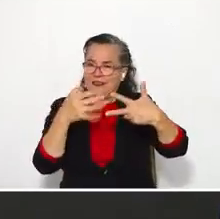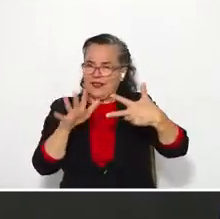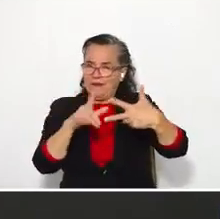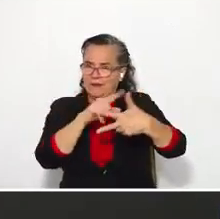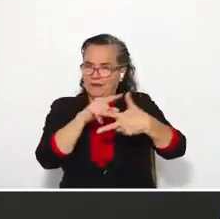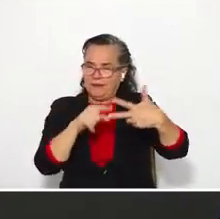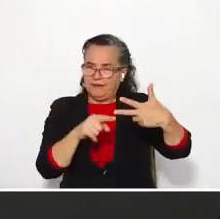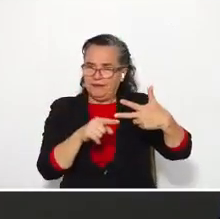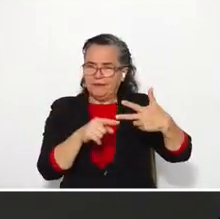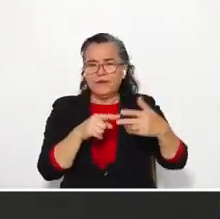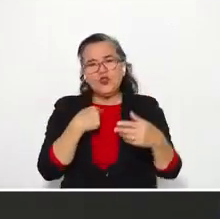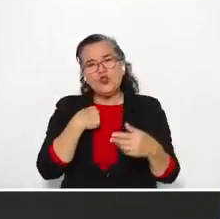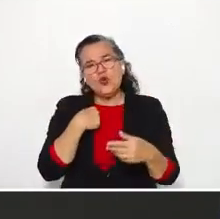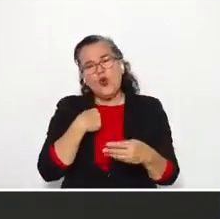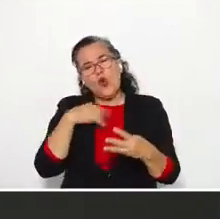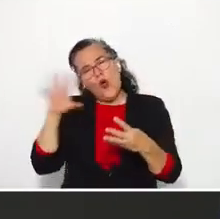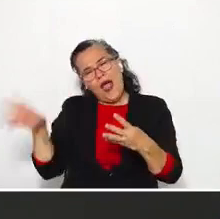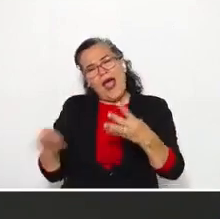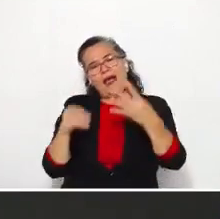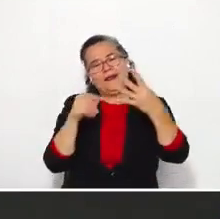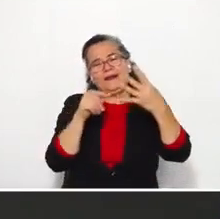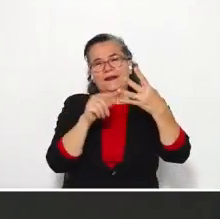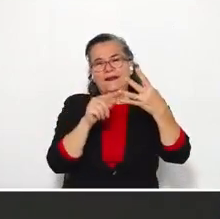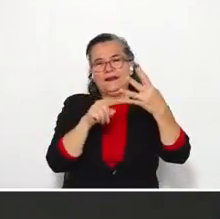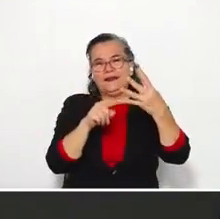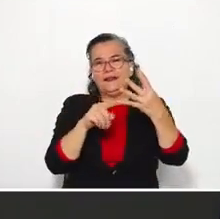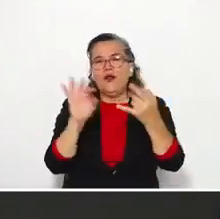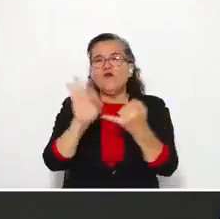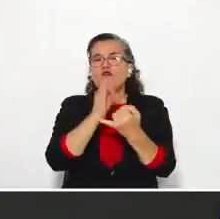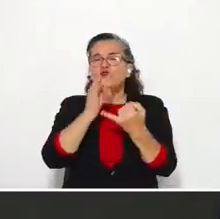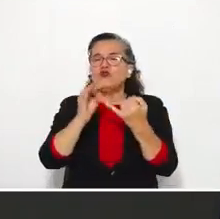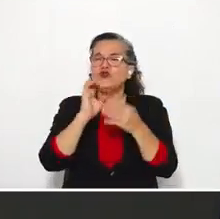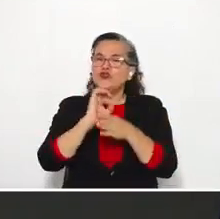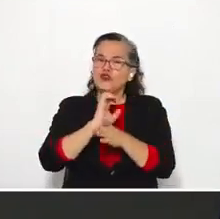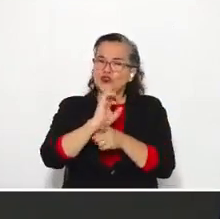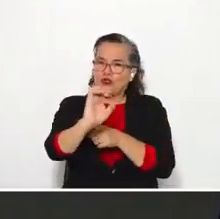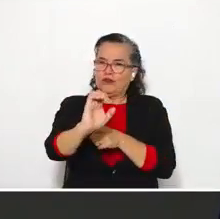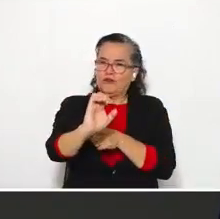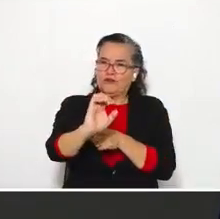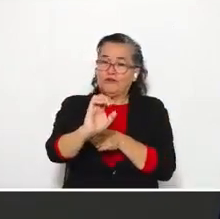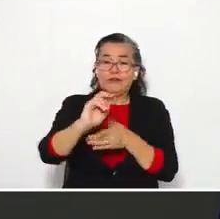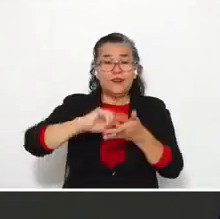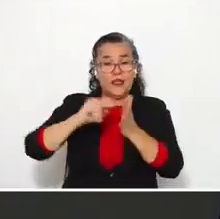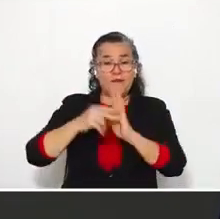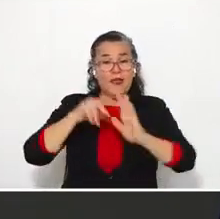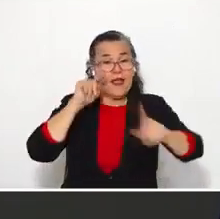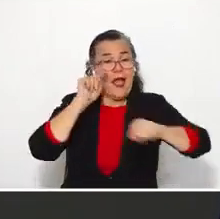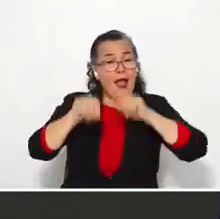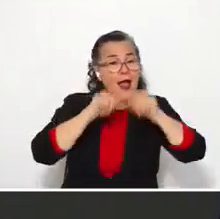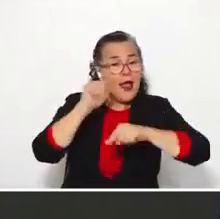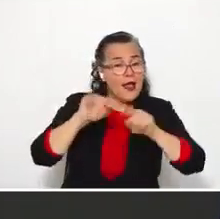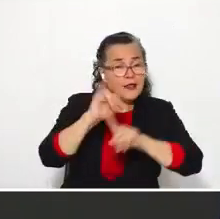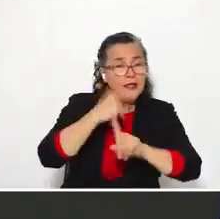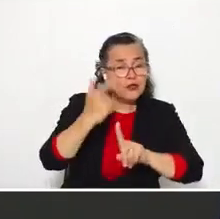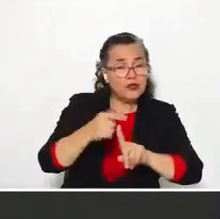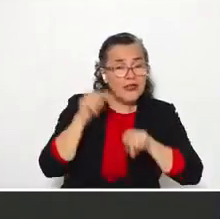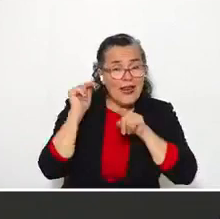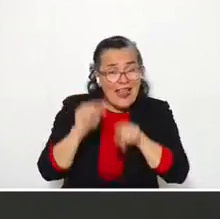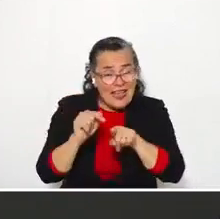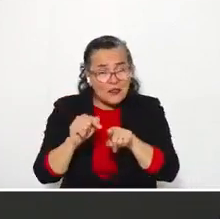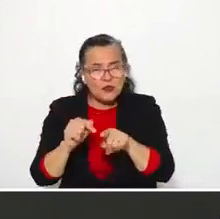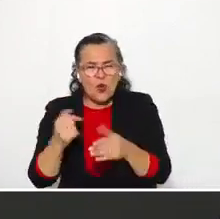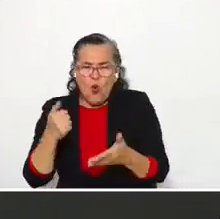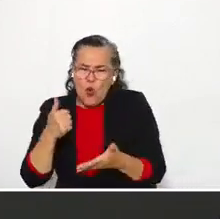añadiría como central la función ética, que implica la crítica social, que favorece la